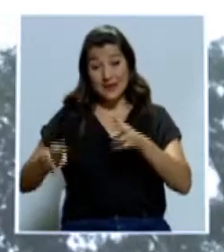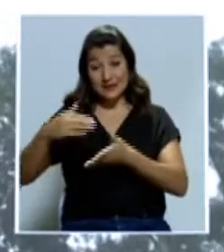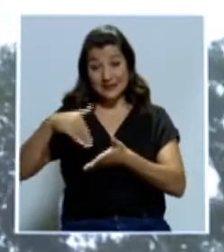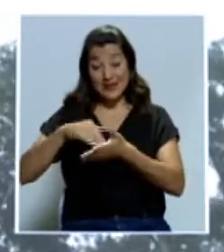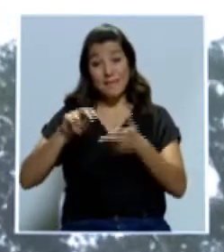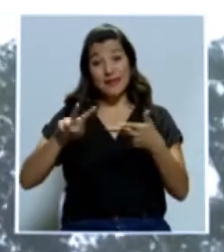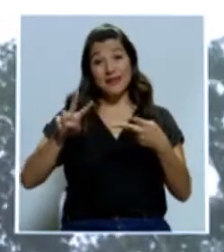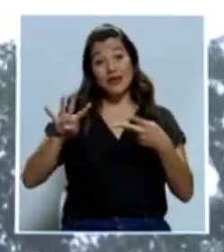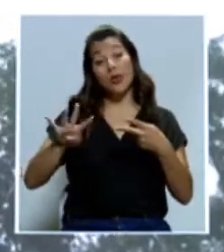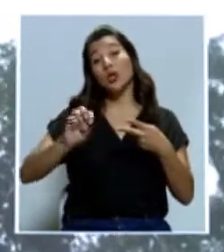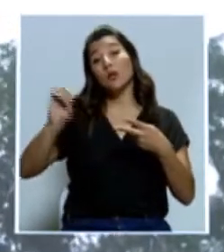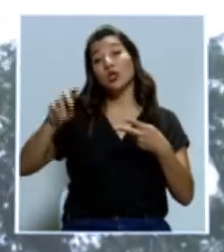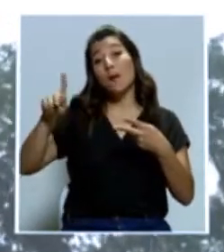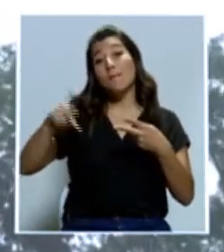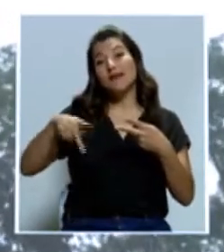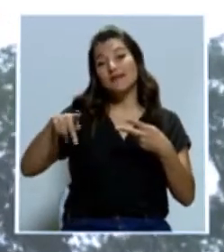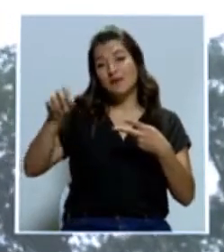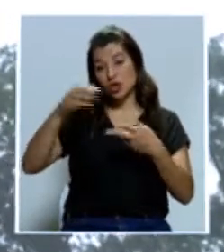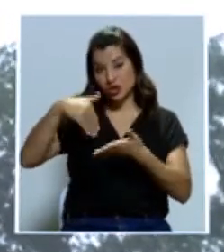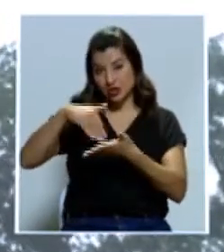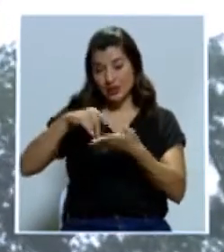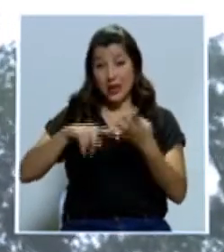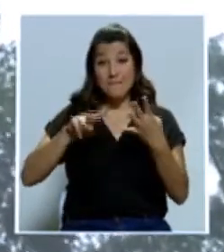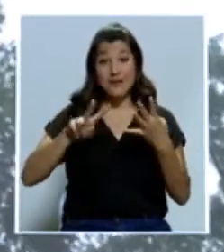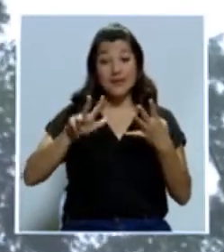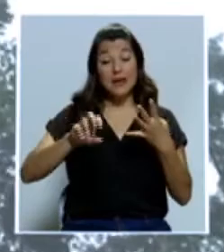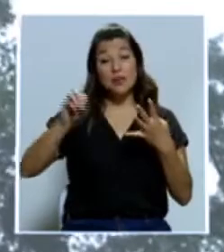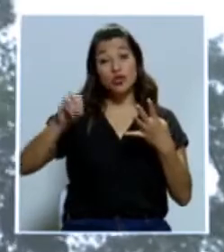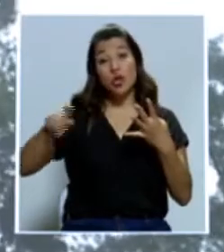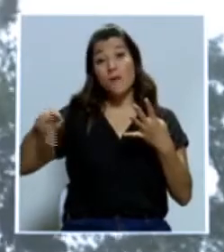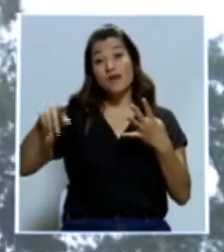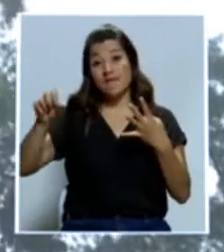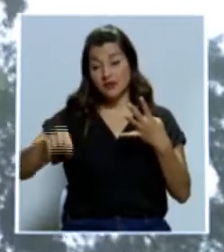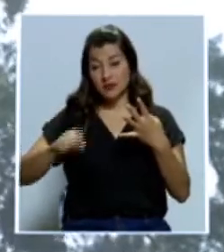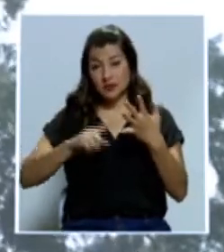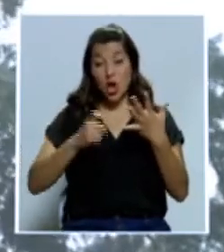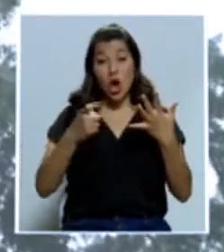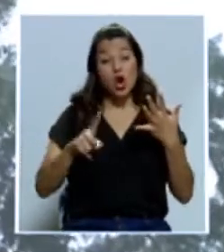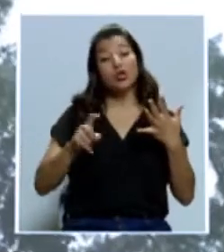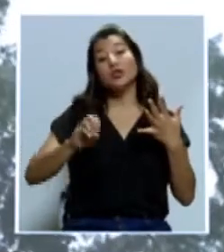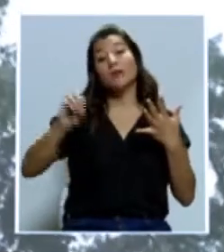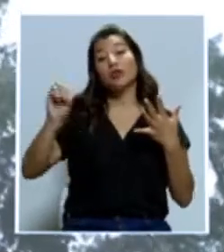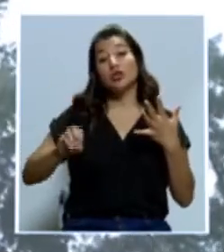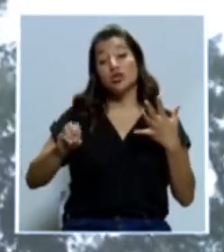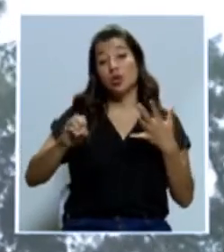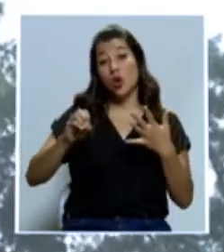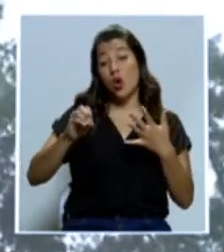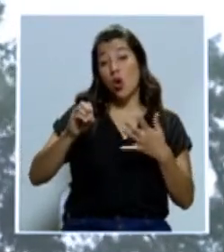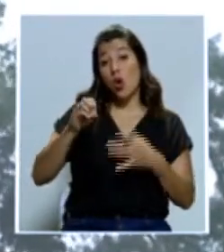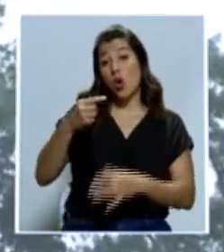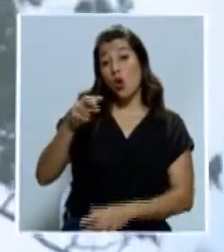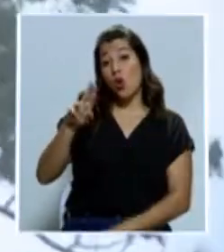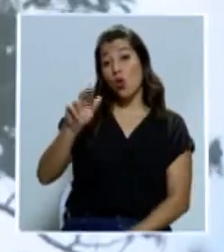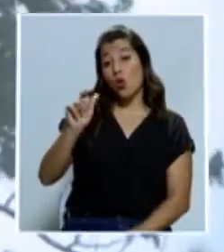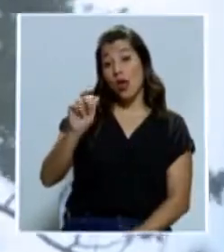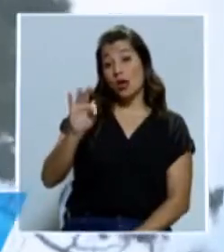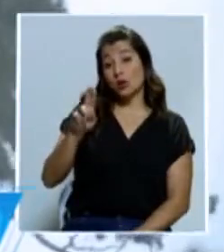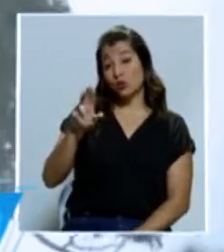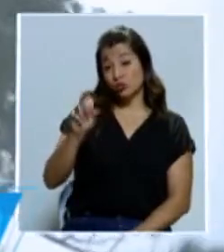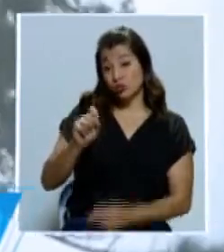Pacífico Central, 23% en el Pacífico Sur, 11% en Huatuso, Upala y los Chiles de la zona